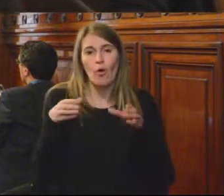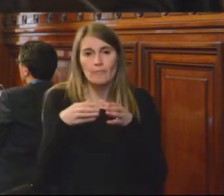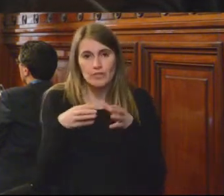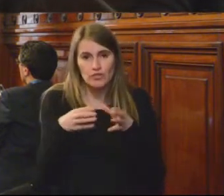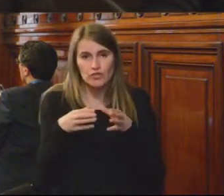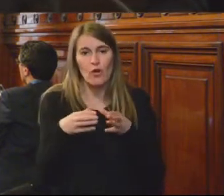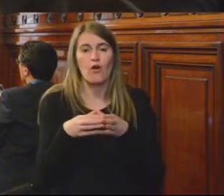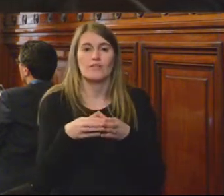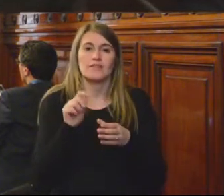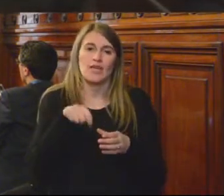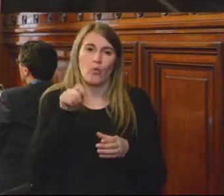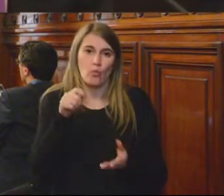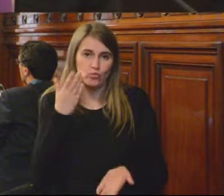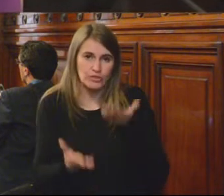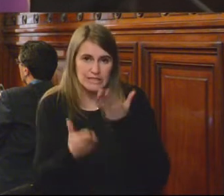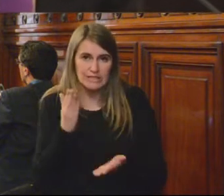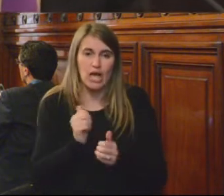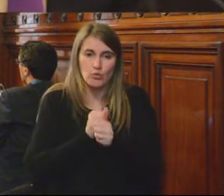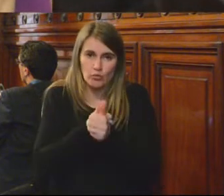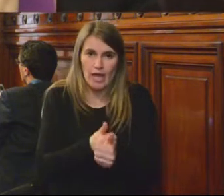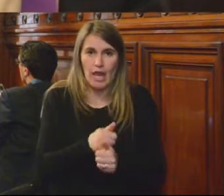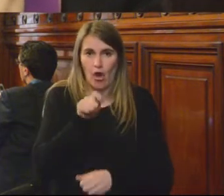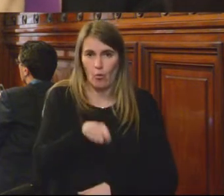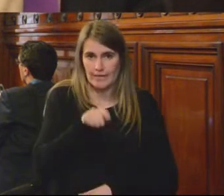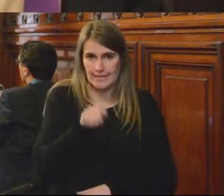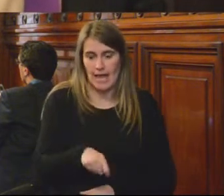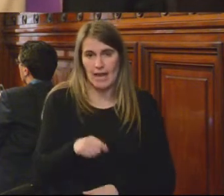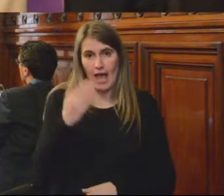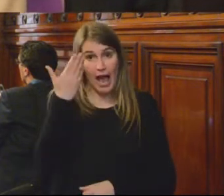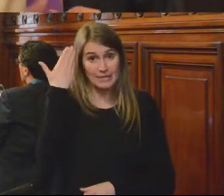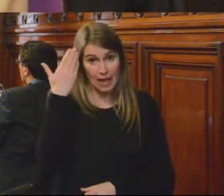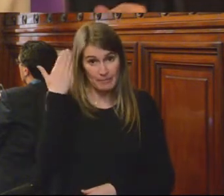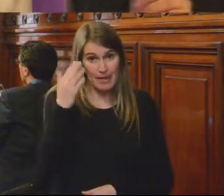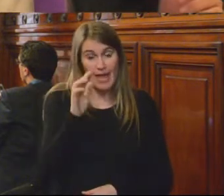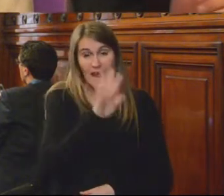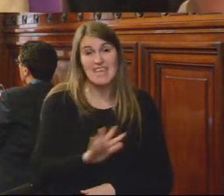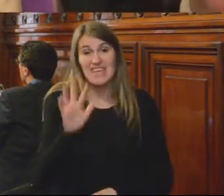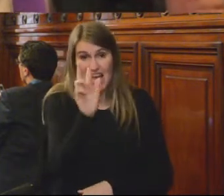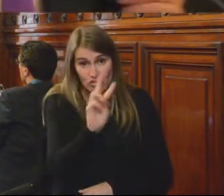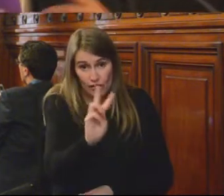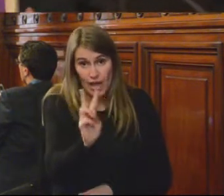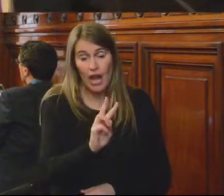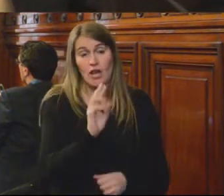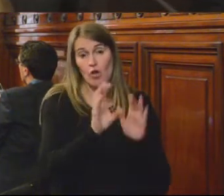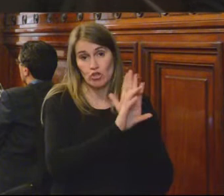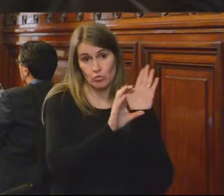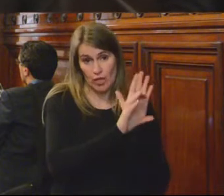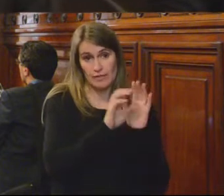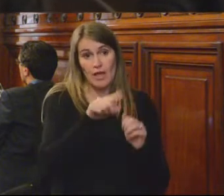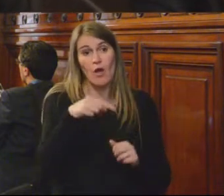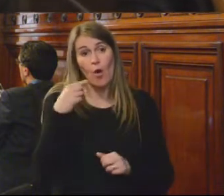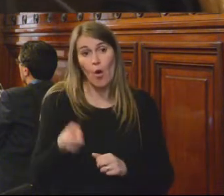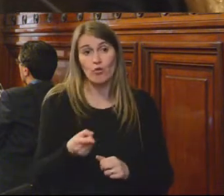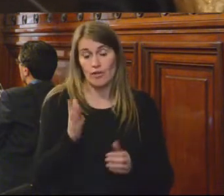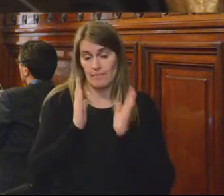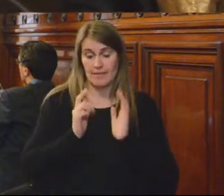de Justicia y Tutela Judicial Efectiva de la Asamblea Nacional Constituyente, y la doctora Marieli Valdés, que es